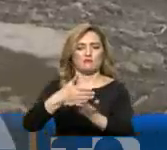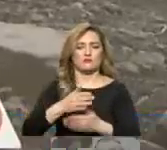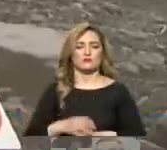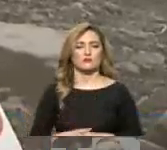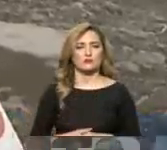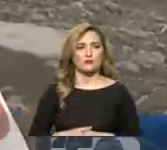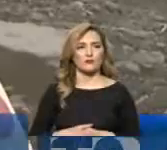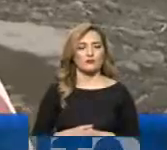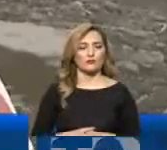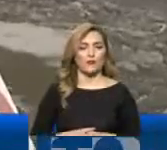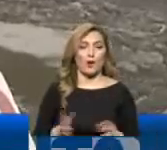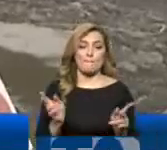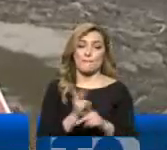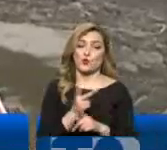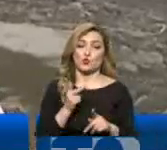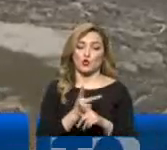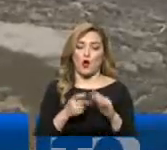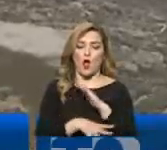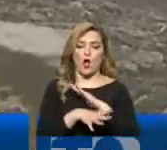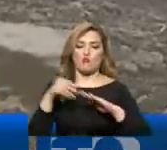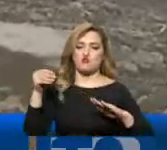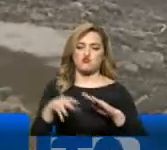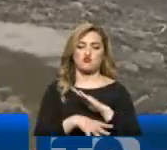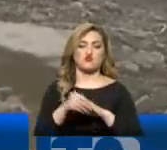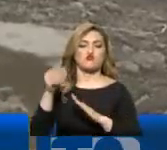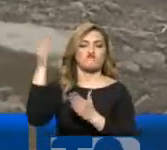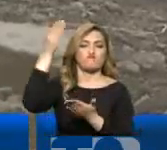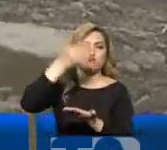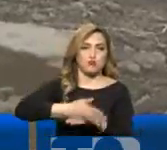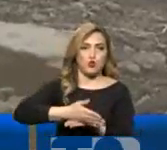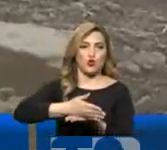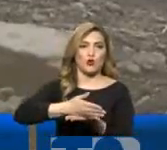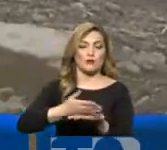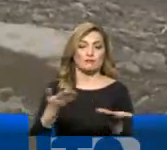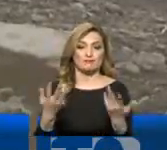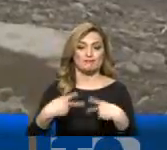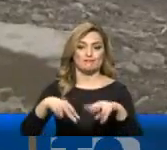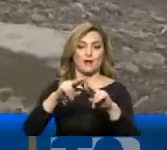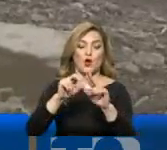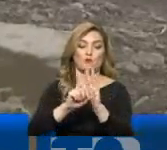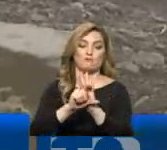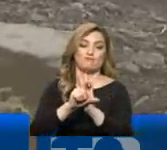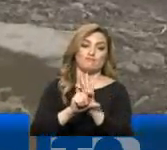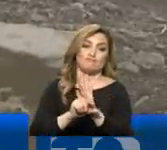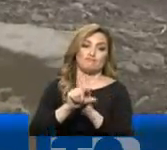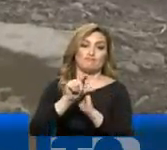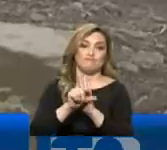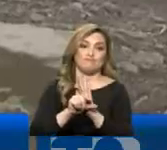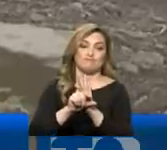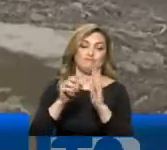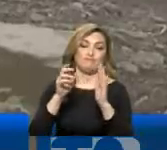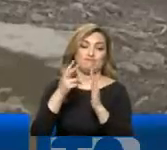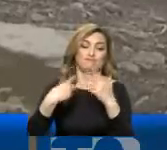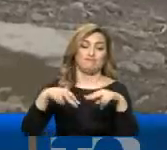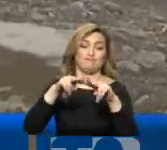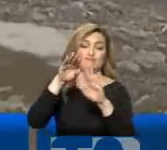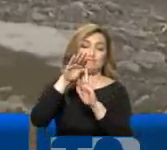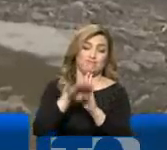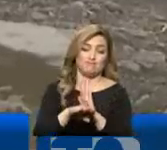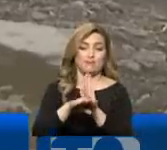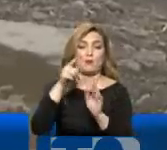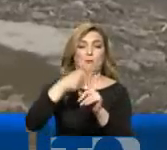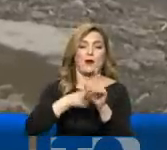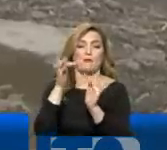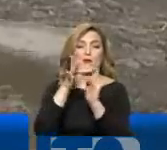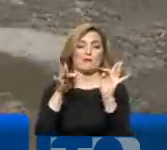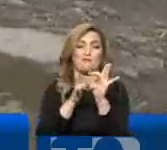Efectivamente, nos obligó a detener el bombeo, pero recuerde usted la situación del precio también en ese momento. El precio se desplomó por completo. El mes de abril